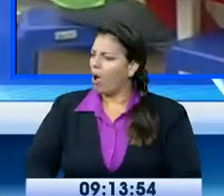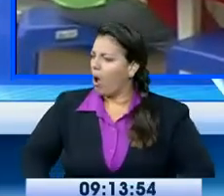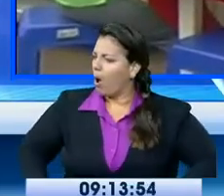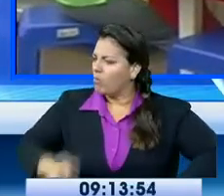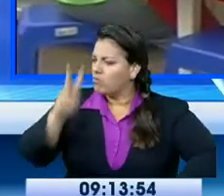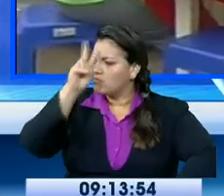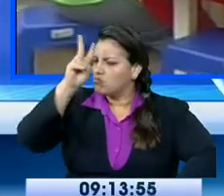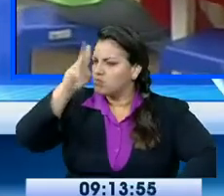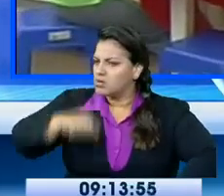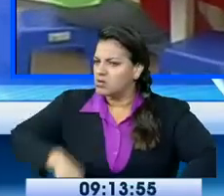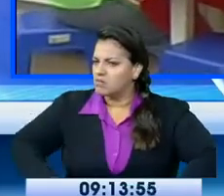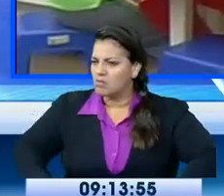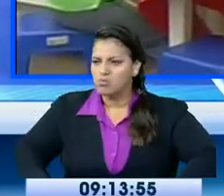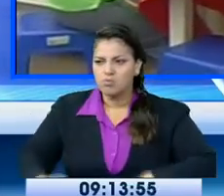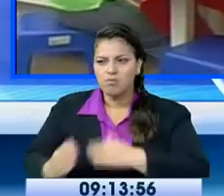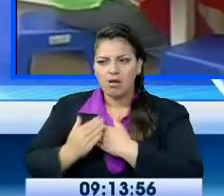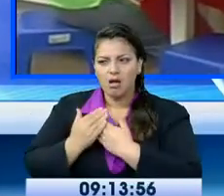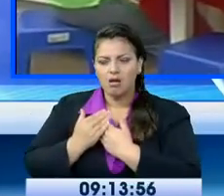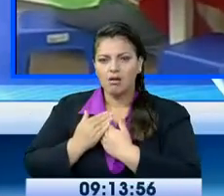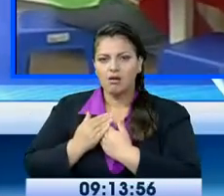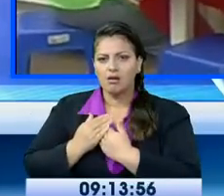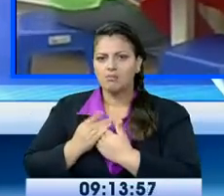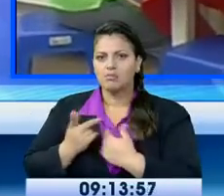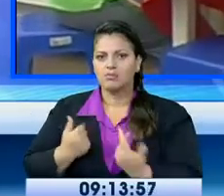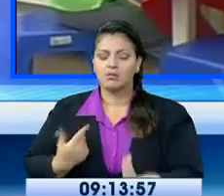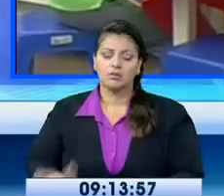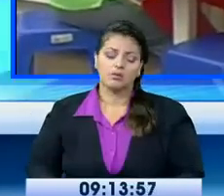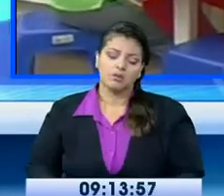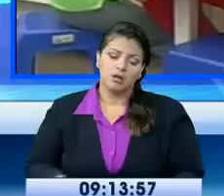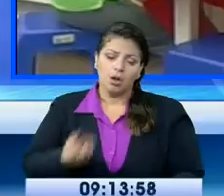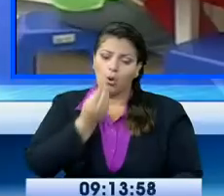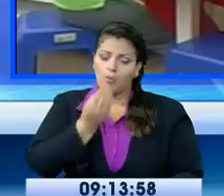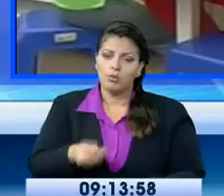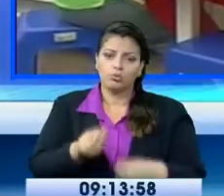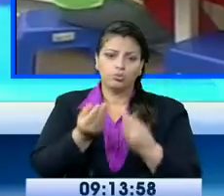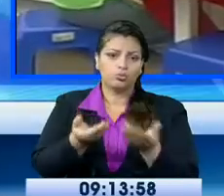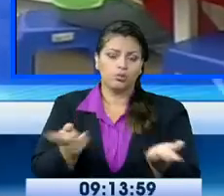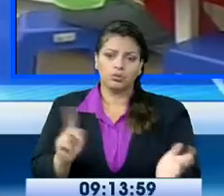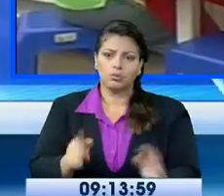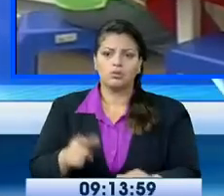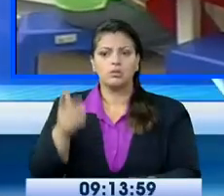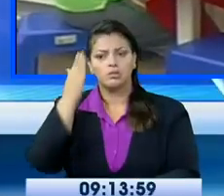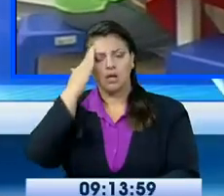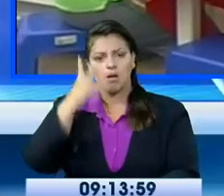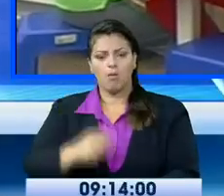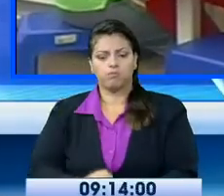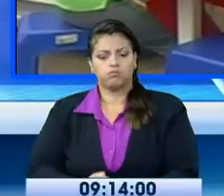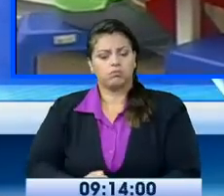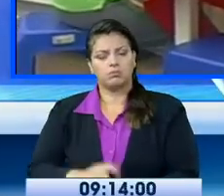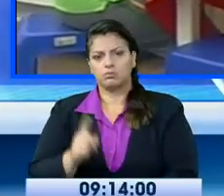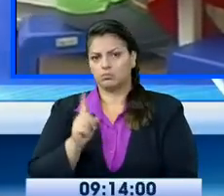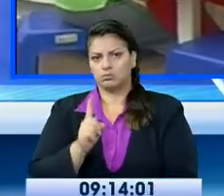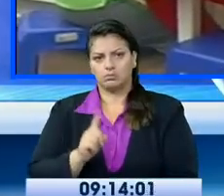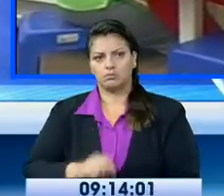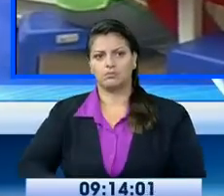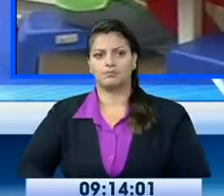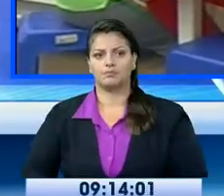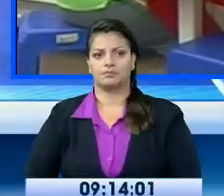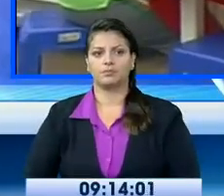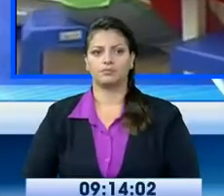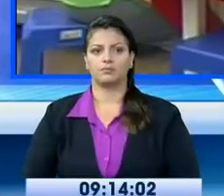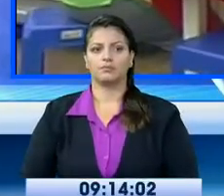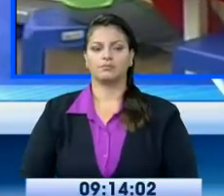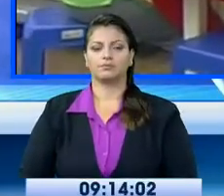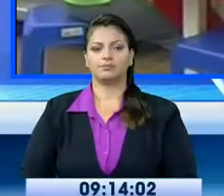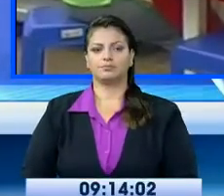Oiga, o sea, ¿te quiere que yo conserve la línea? Es para que no se engorde la señora Luisa, que tiene que presentar noticias, claro, y todo eso. Claro. Digo que me quiere que le estoy cuidando